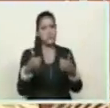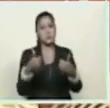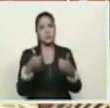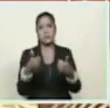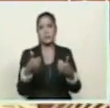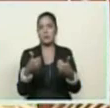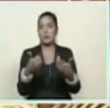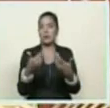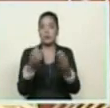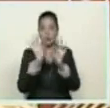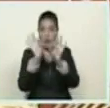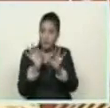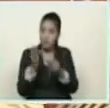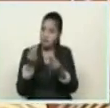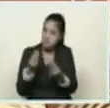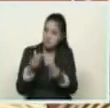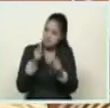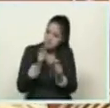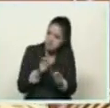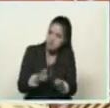por su amabilidad